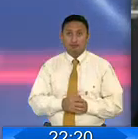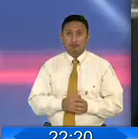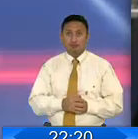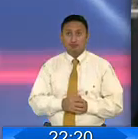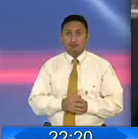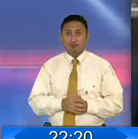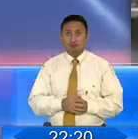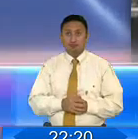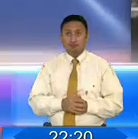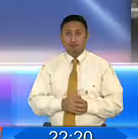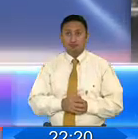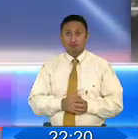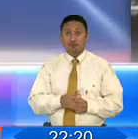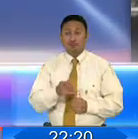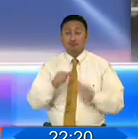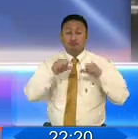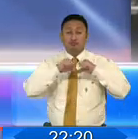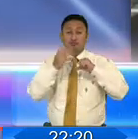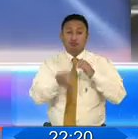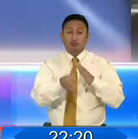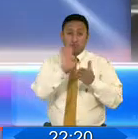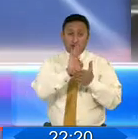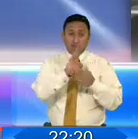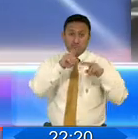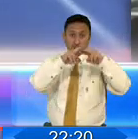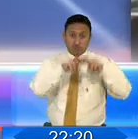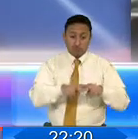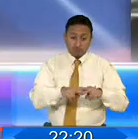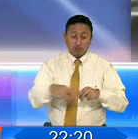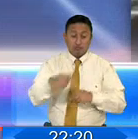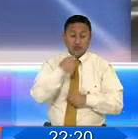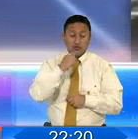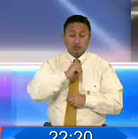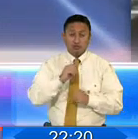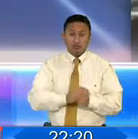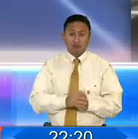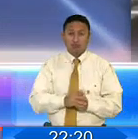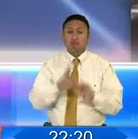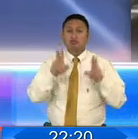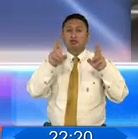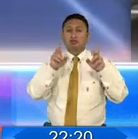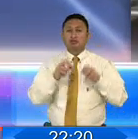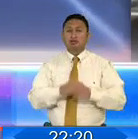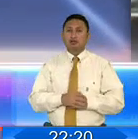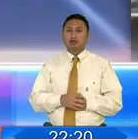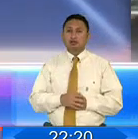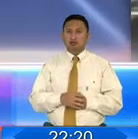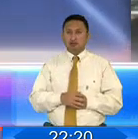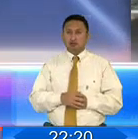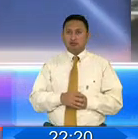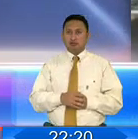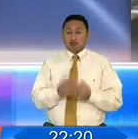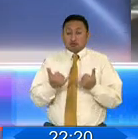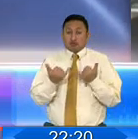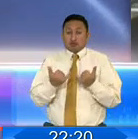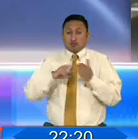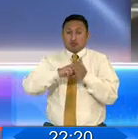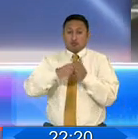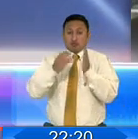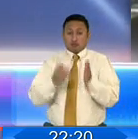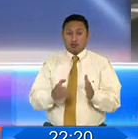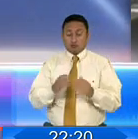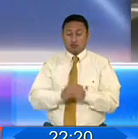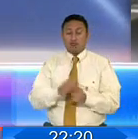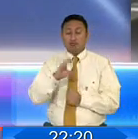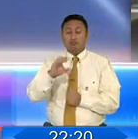de fiscalización en la Asamblea Nacional y determina una situación respecto al actual contralor en estos